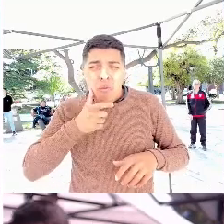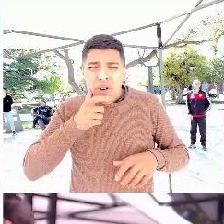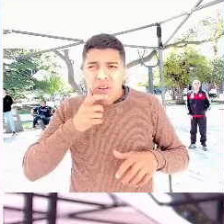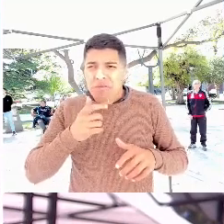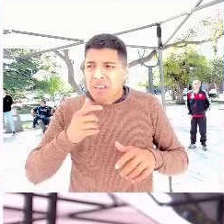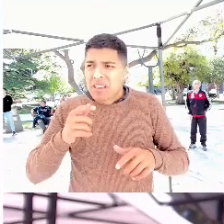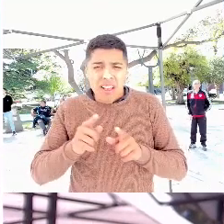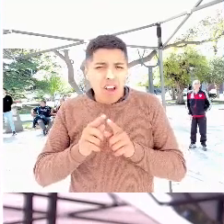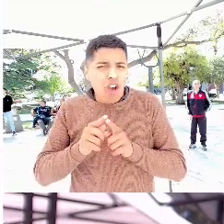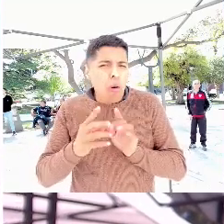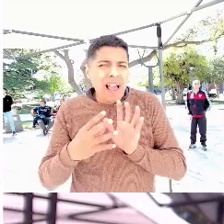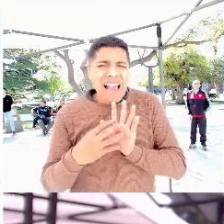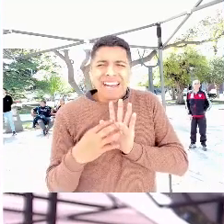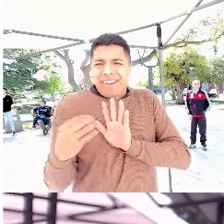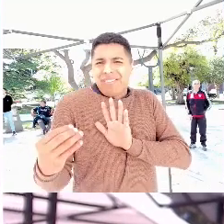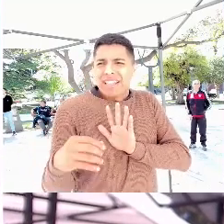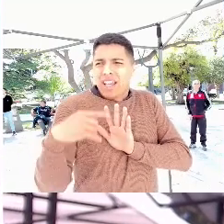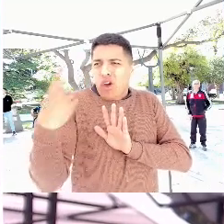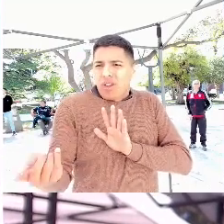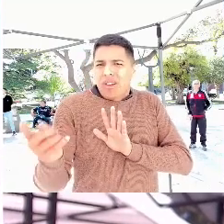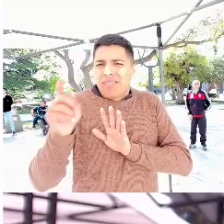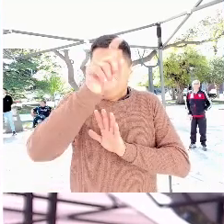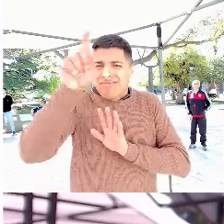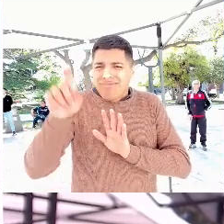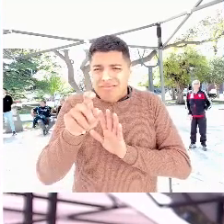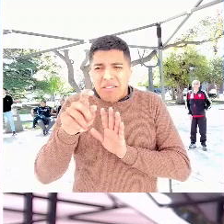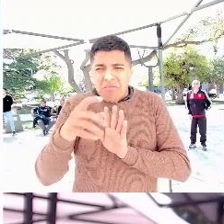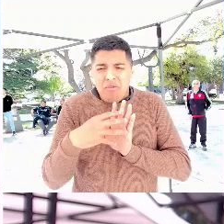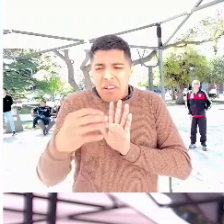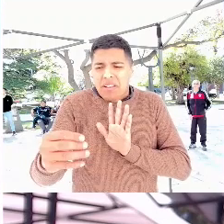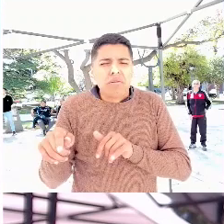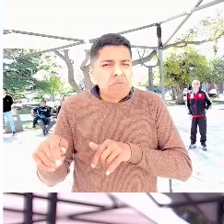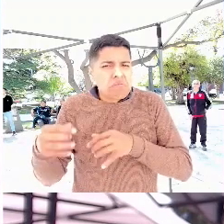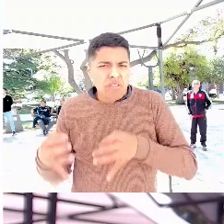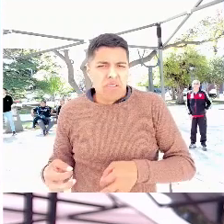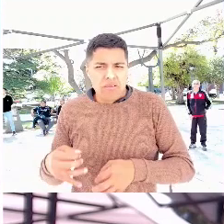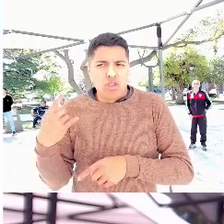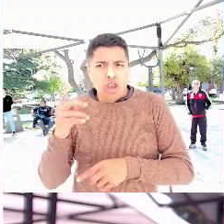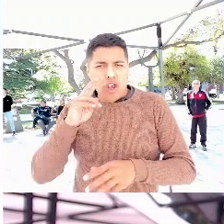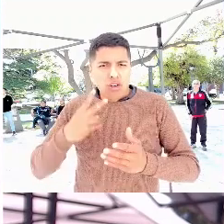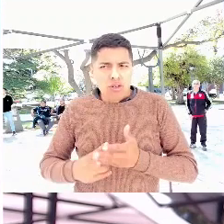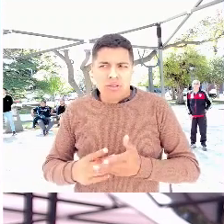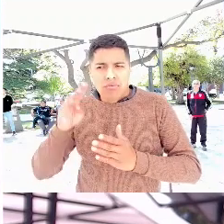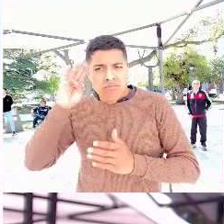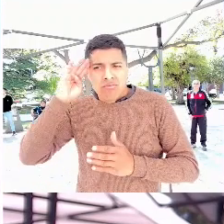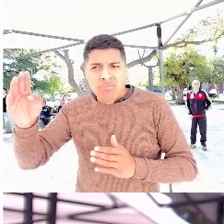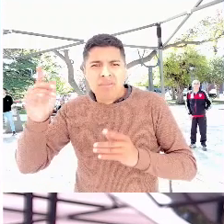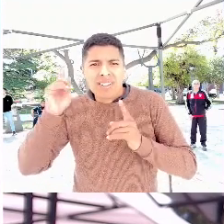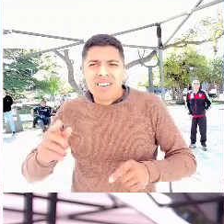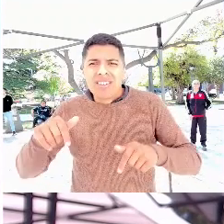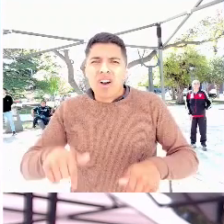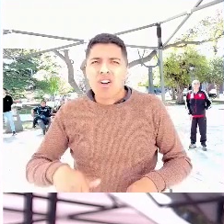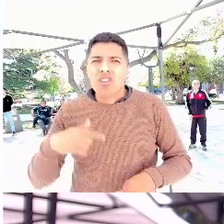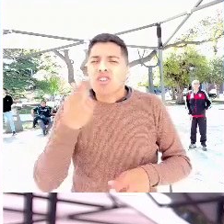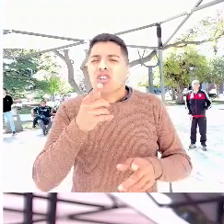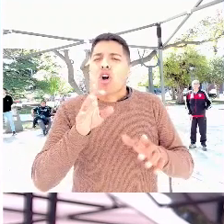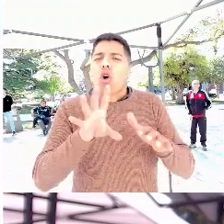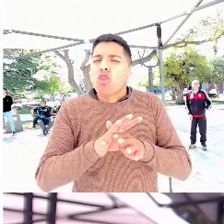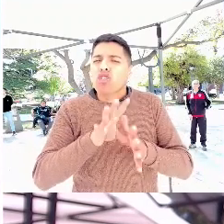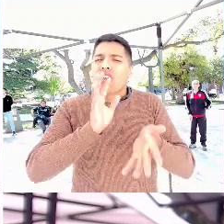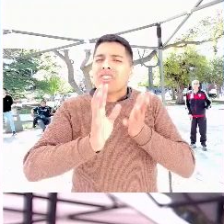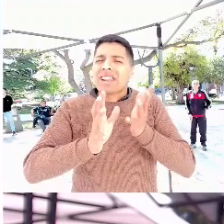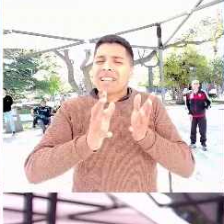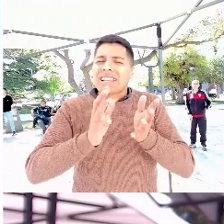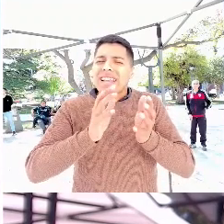para los demás. Y está bueno que se los reconozcan. Está bueno también aprovechar que es en tratamiento del presupuesto